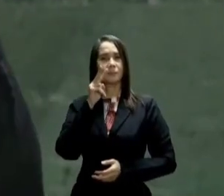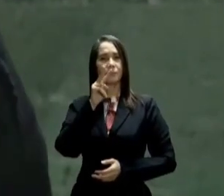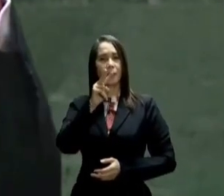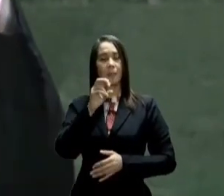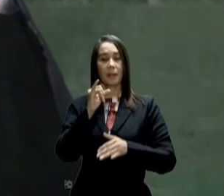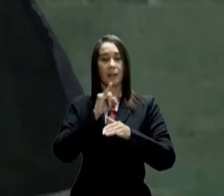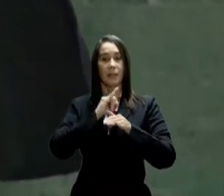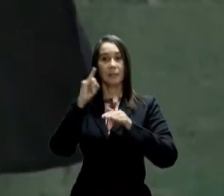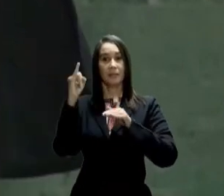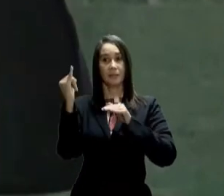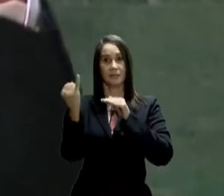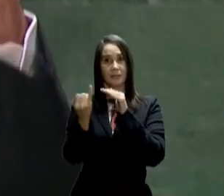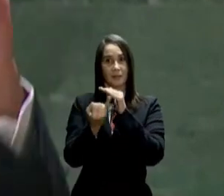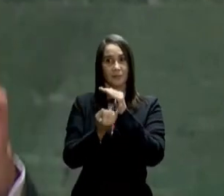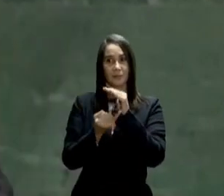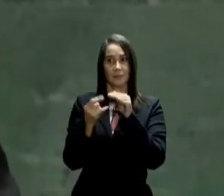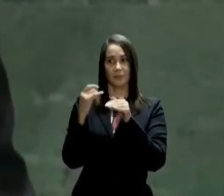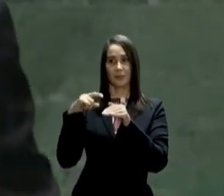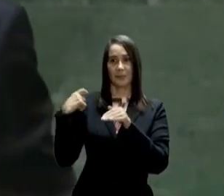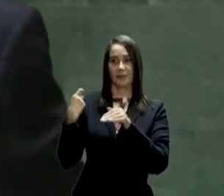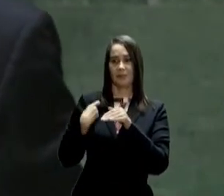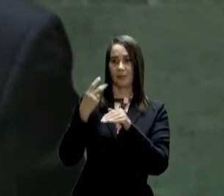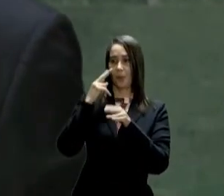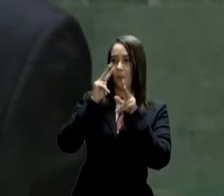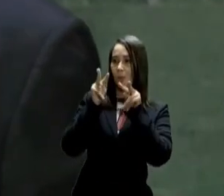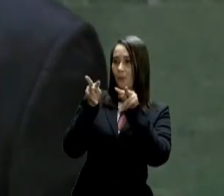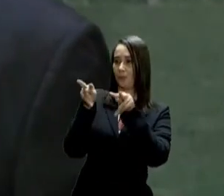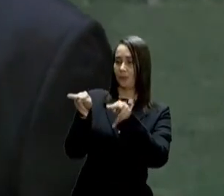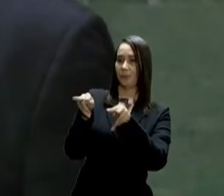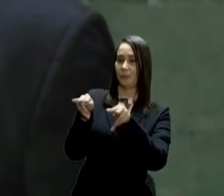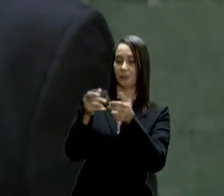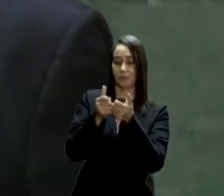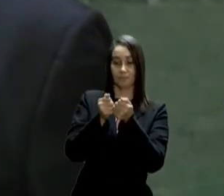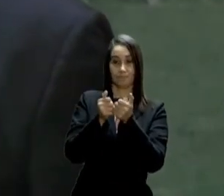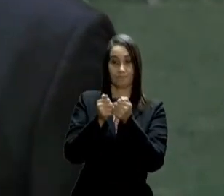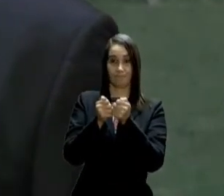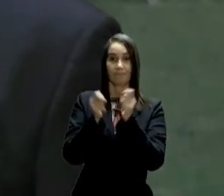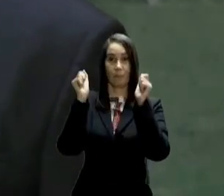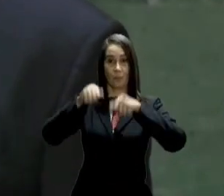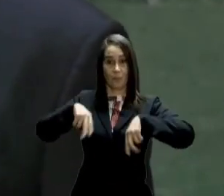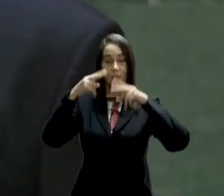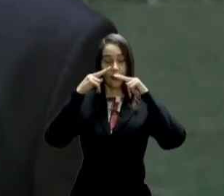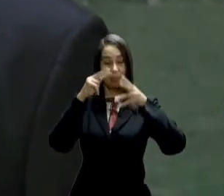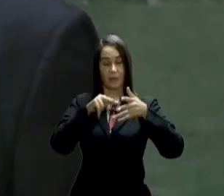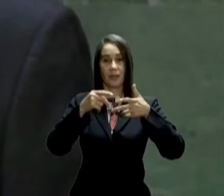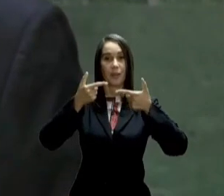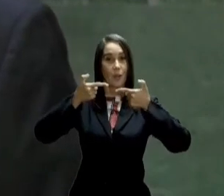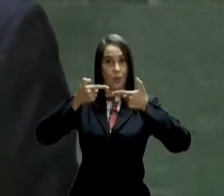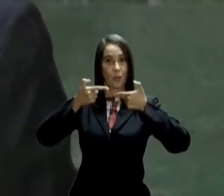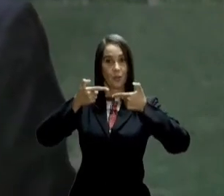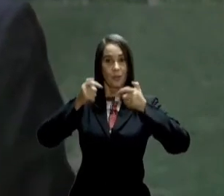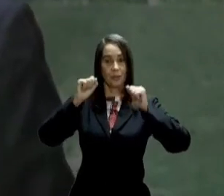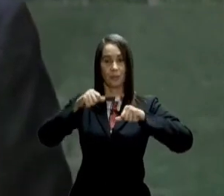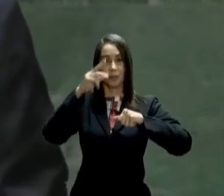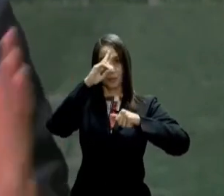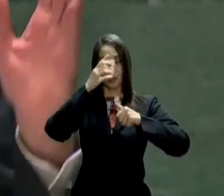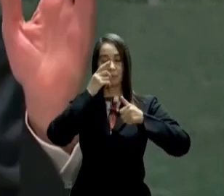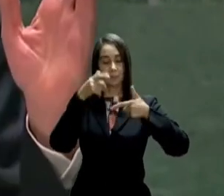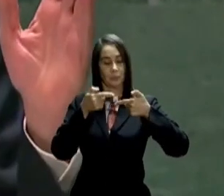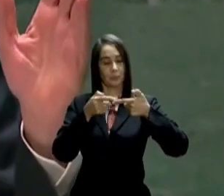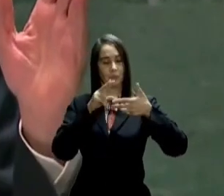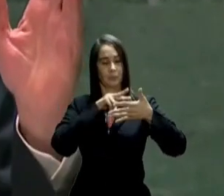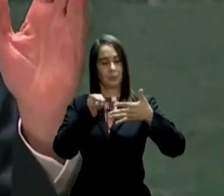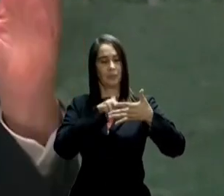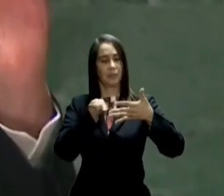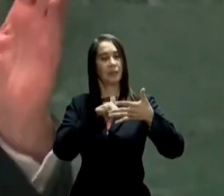de la Española desde el espacio, háganlo desde su celular a través de Google Earth. Se